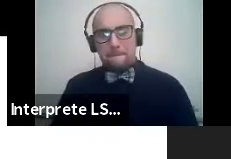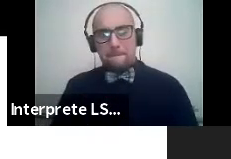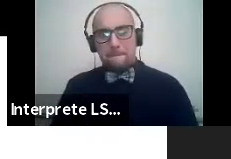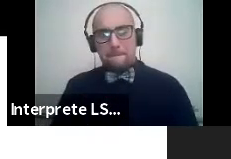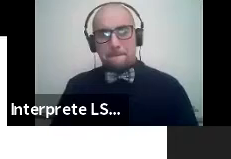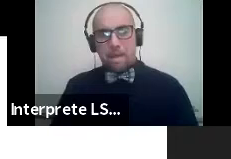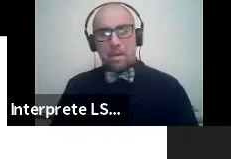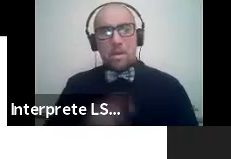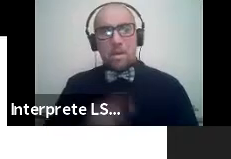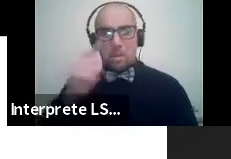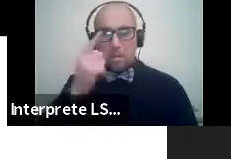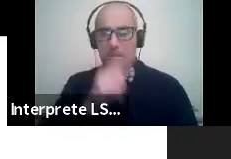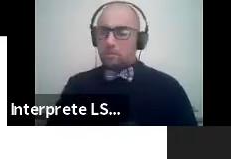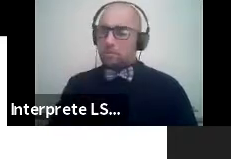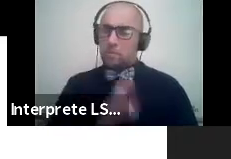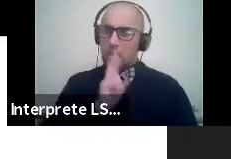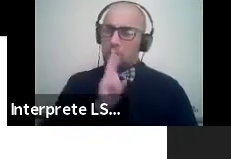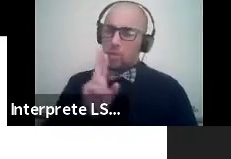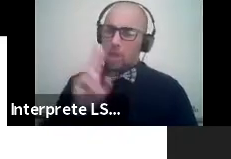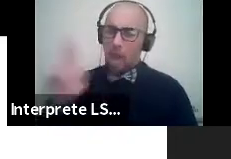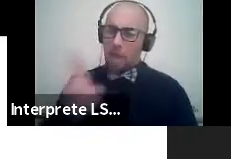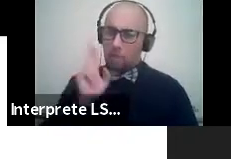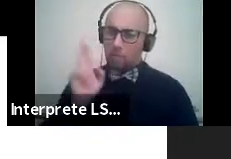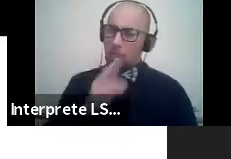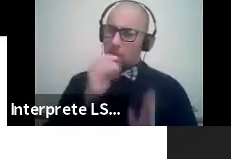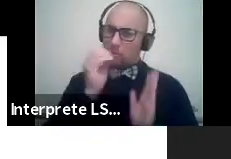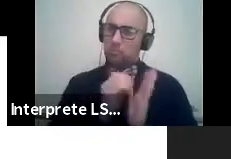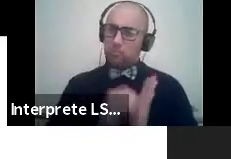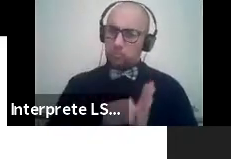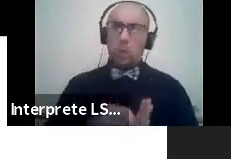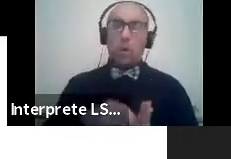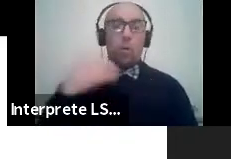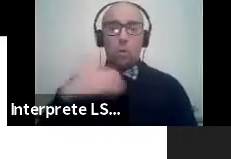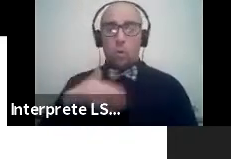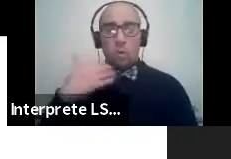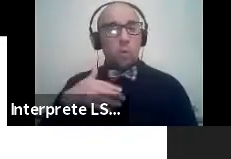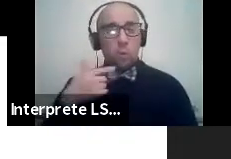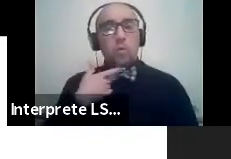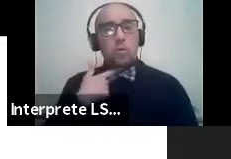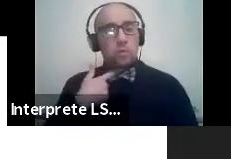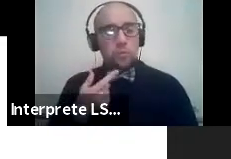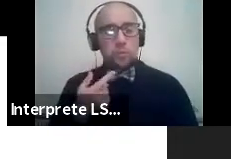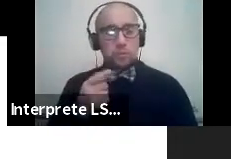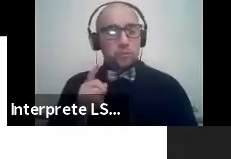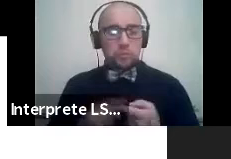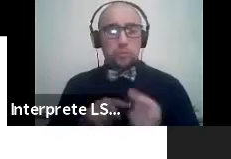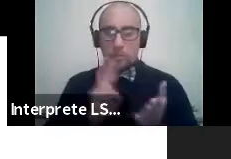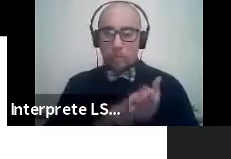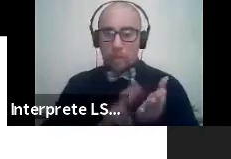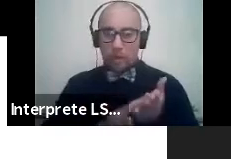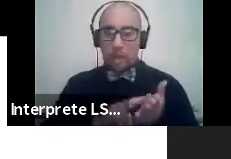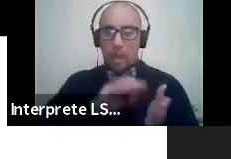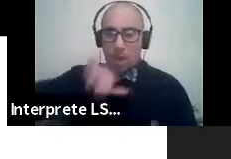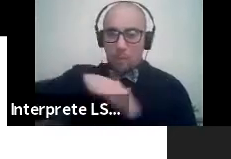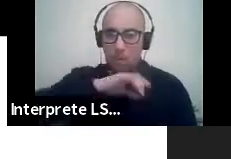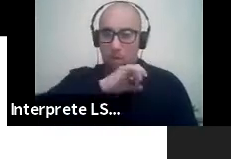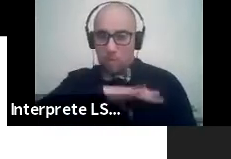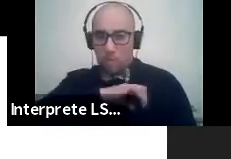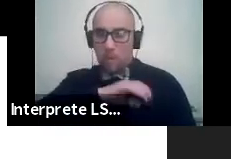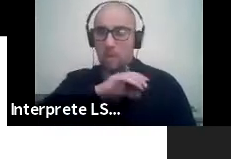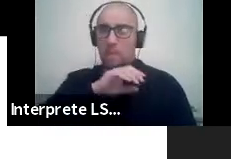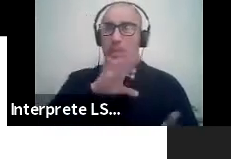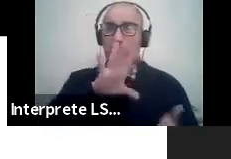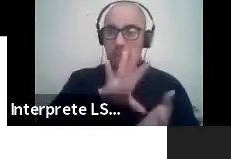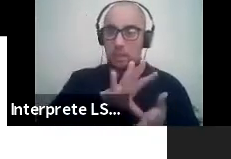Los primeros resultados fueron bastante impresionantes, ¿ya? Efectivamente, en nuestro país es el país donde